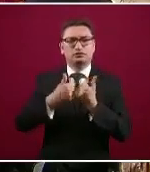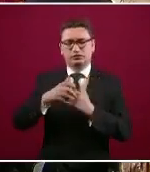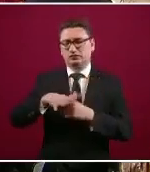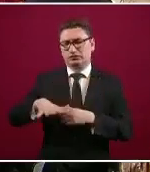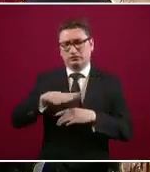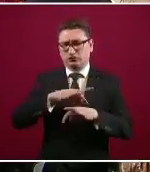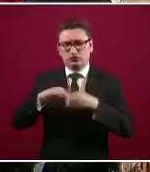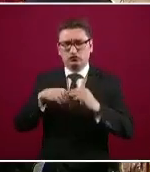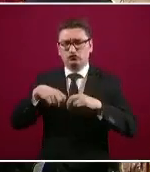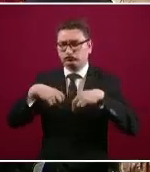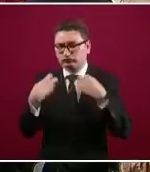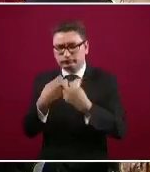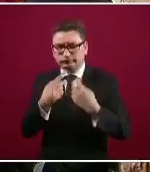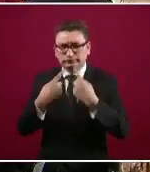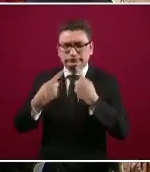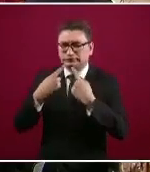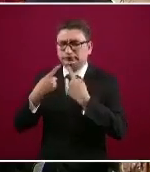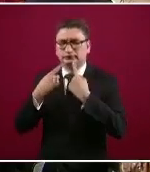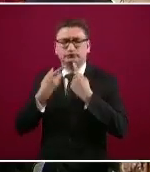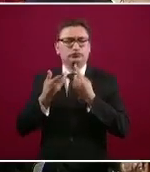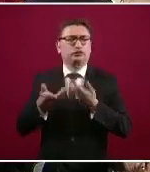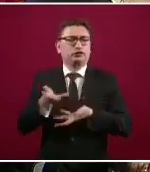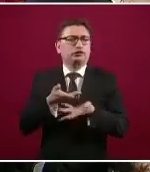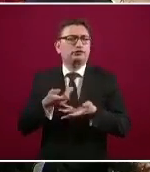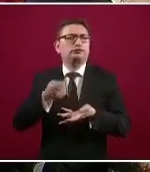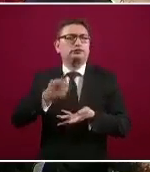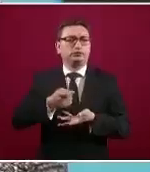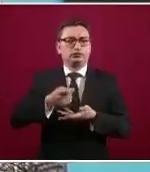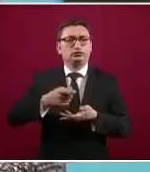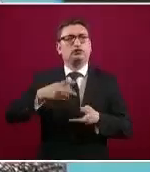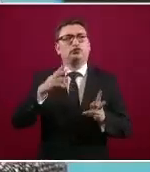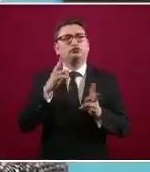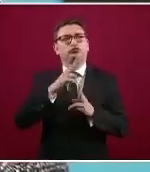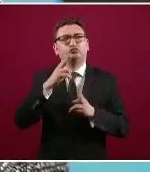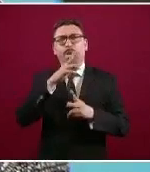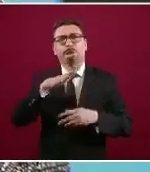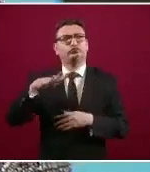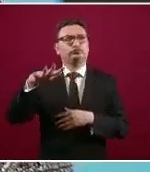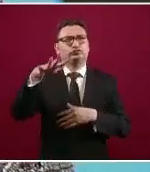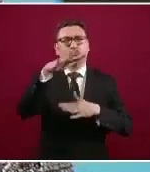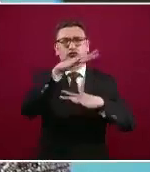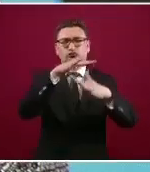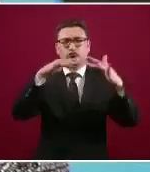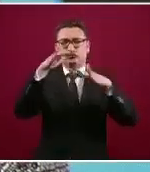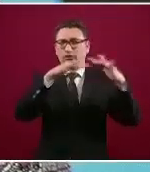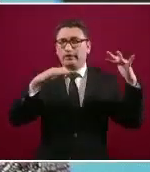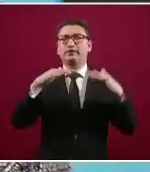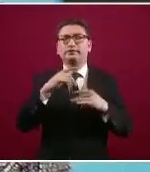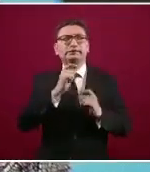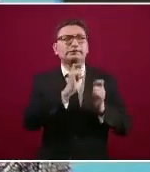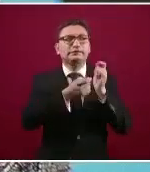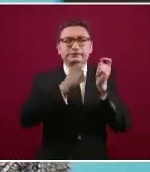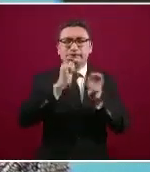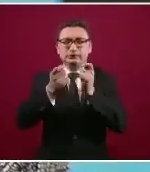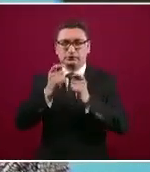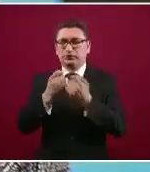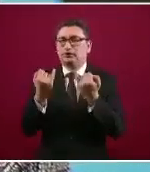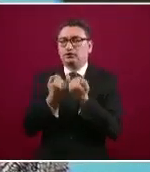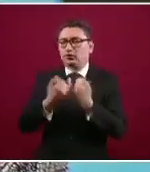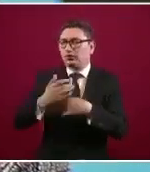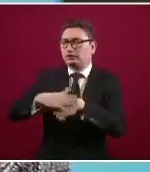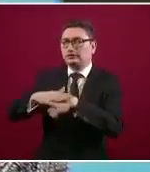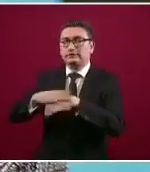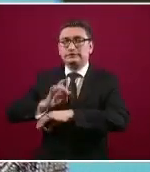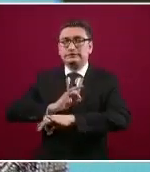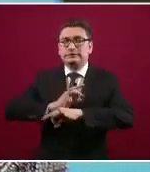usuarios? Ahí discutimos el clima, damos una reporte de cuáles emergencias han